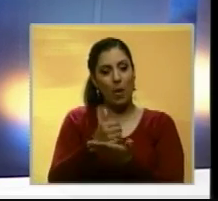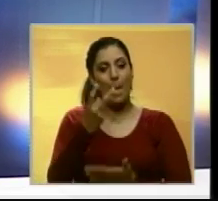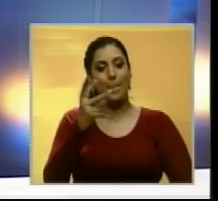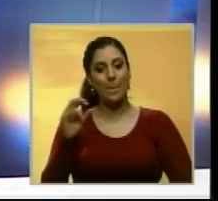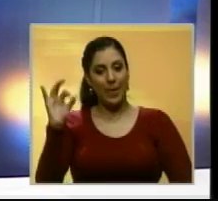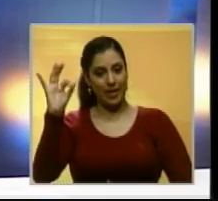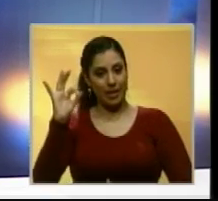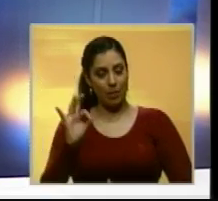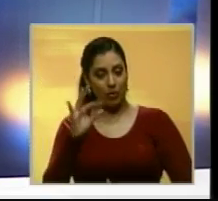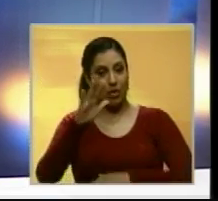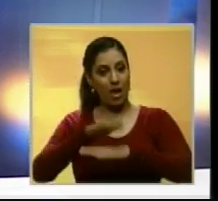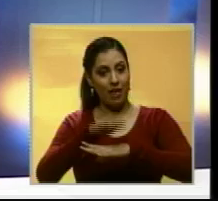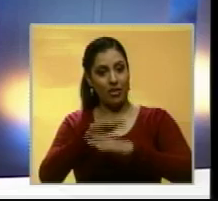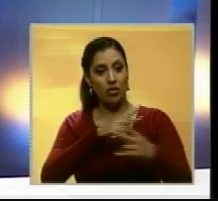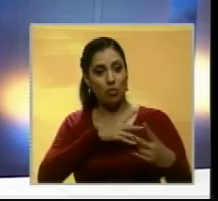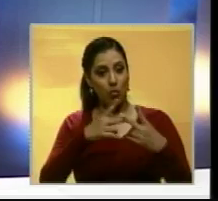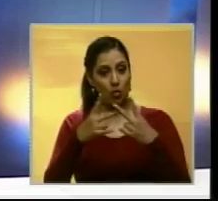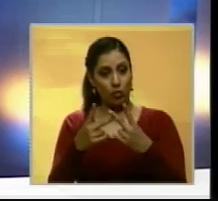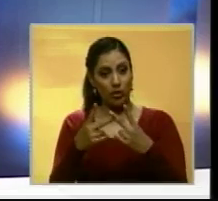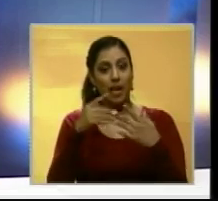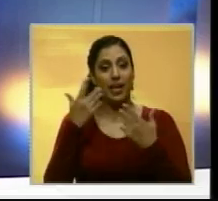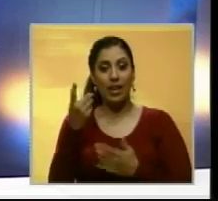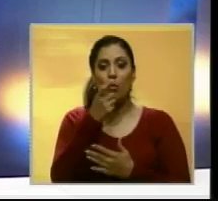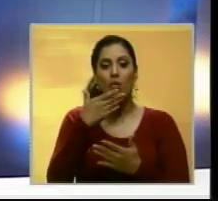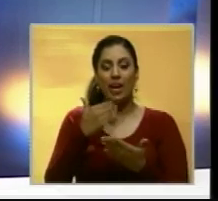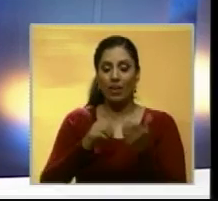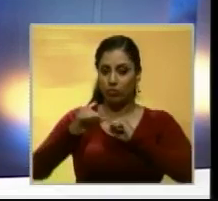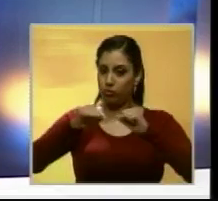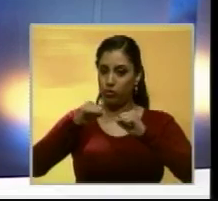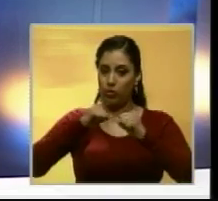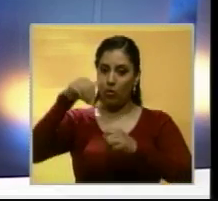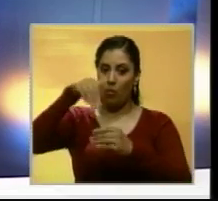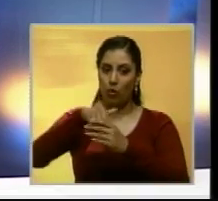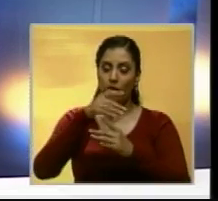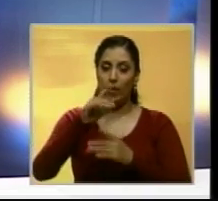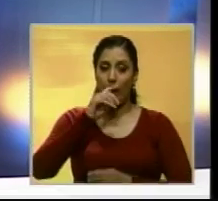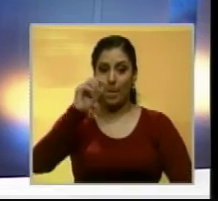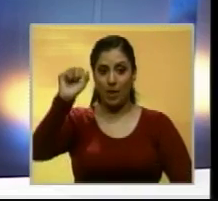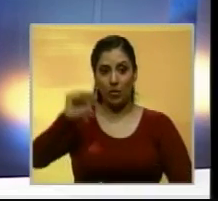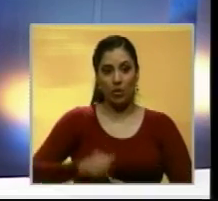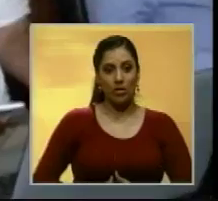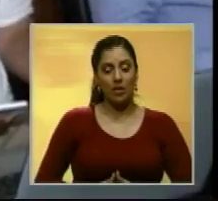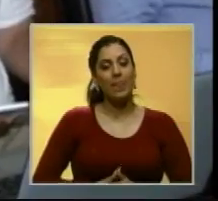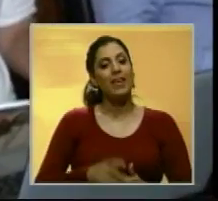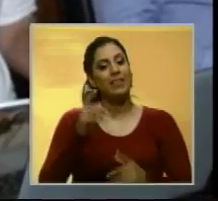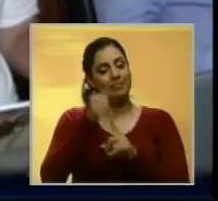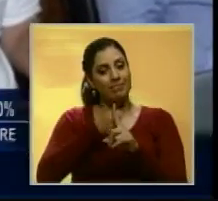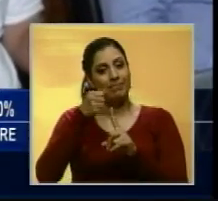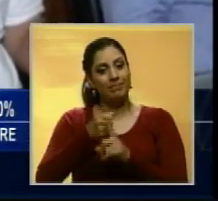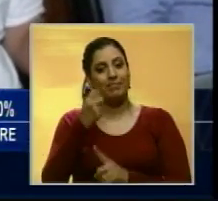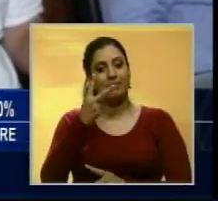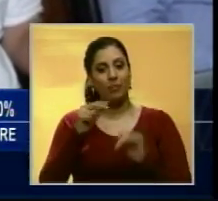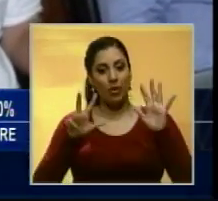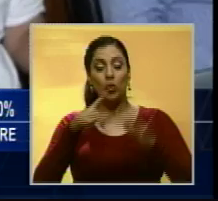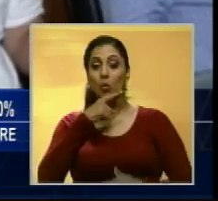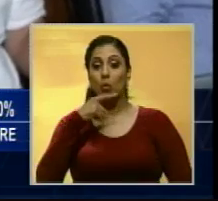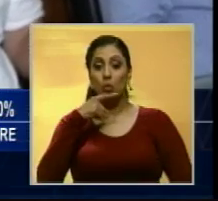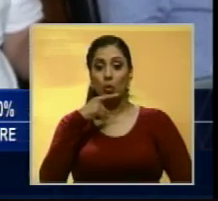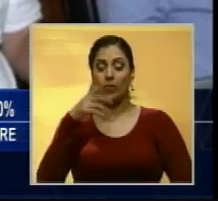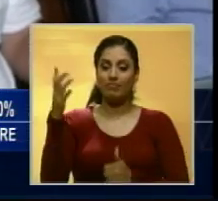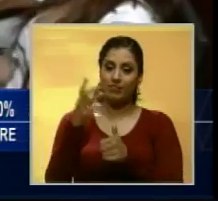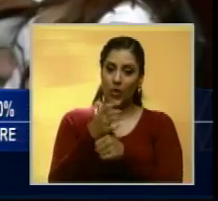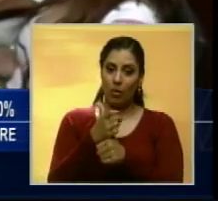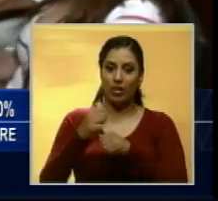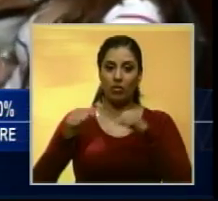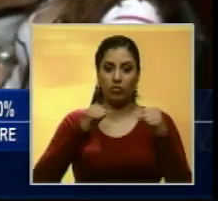del 20% de manifestaciones de voluntades que buscan activar el referéndum revocatorio. Insistió en que el 28 de octubre se